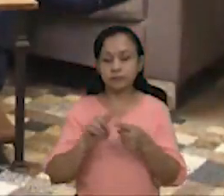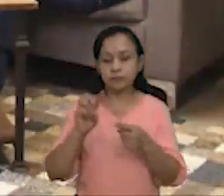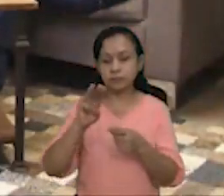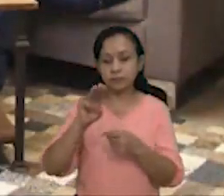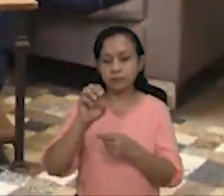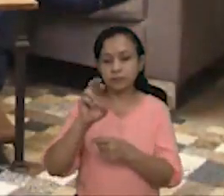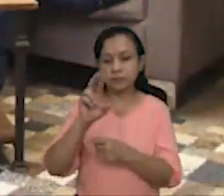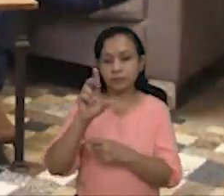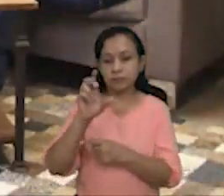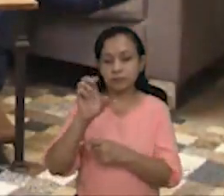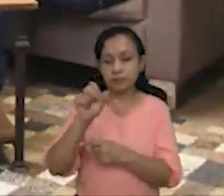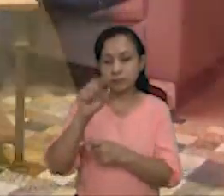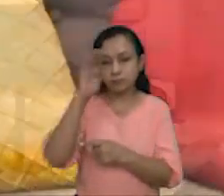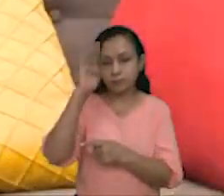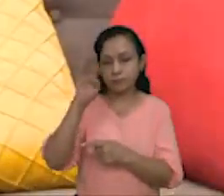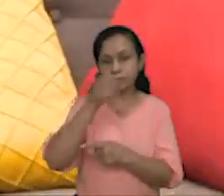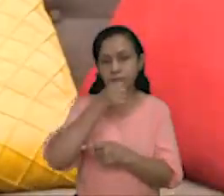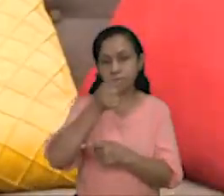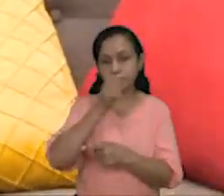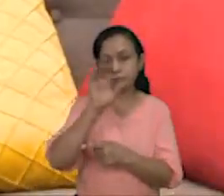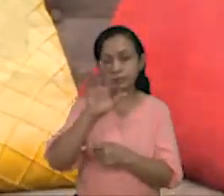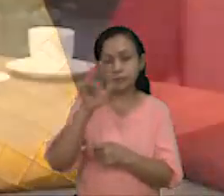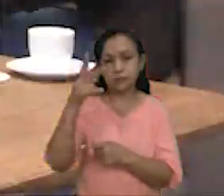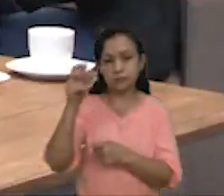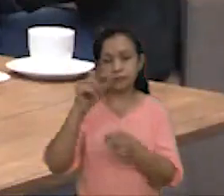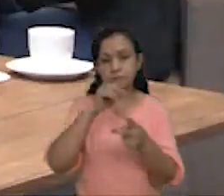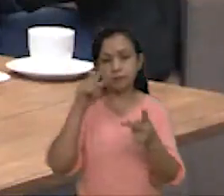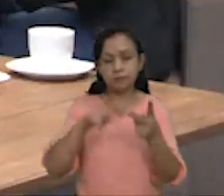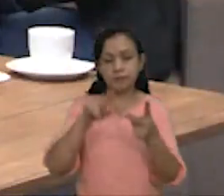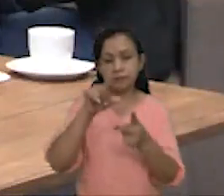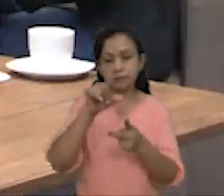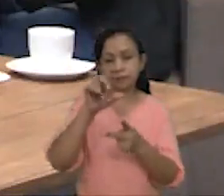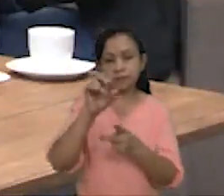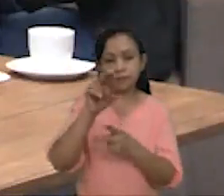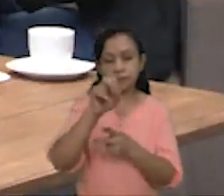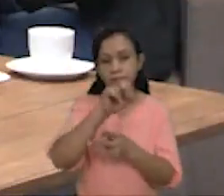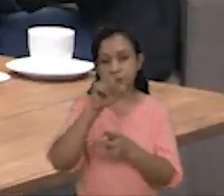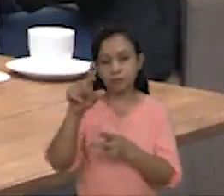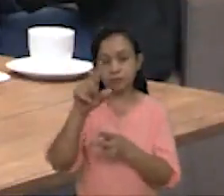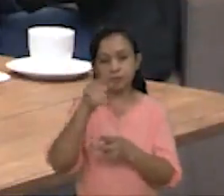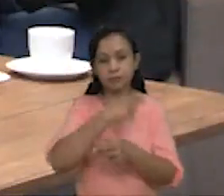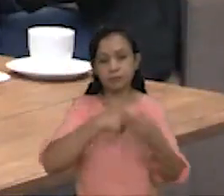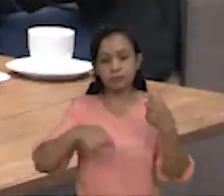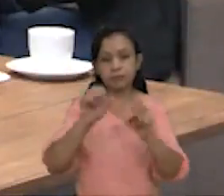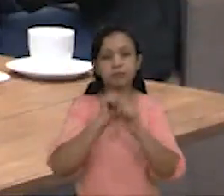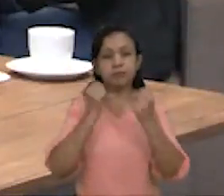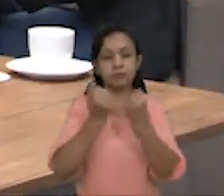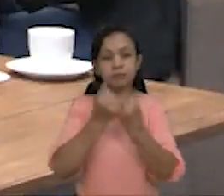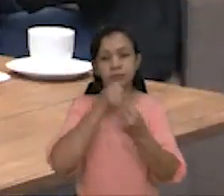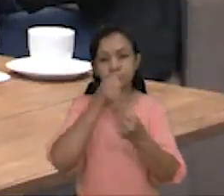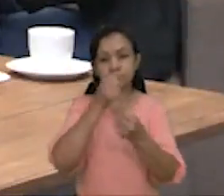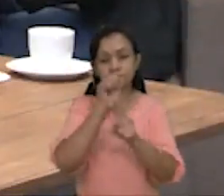Marcela Rivera, jefa de prensa de la Radio 580, y con Leonel Mendoza, presidente de la Asociación de